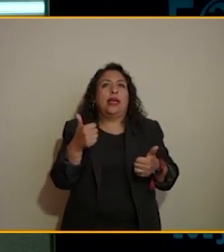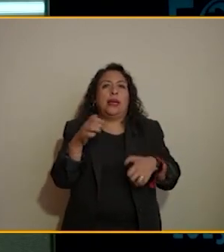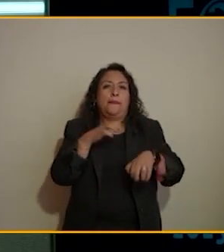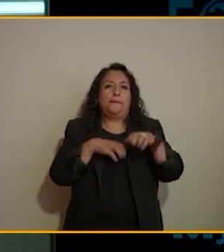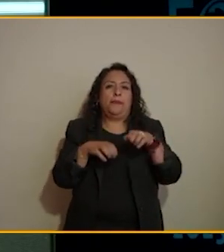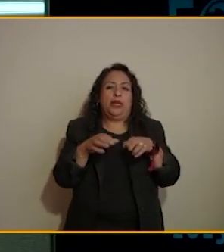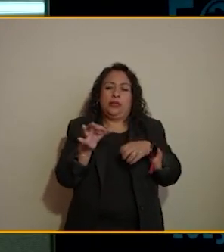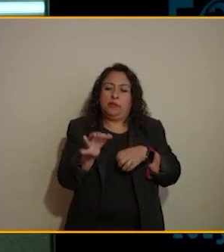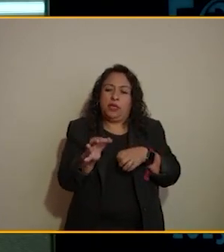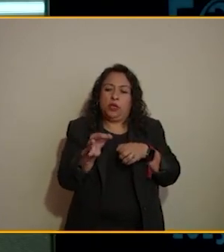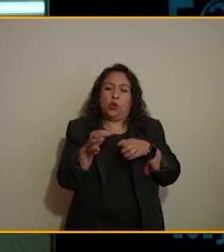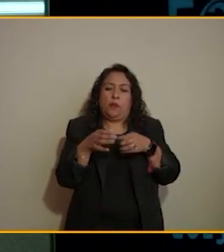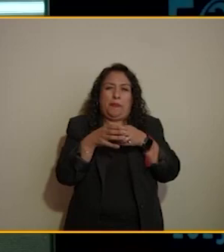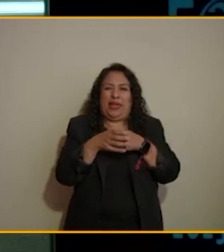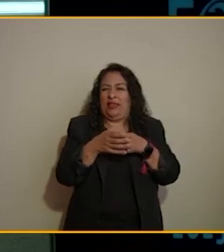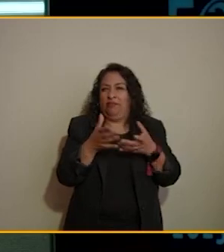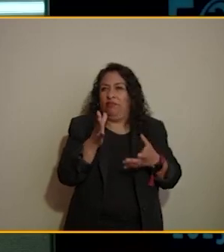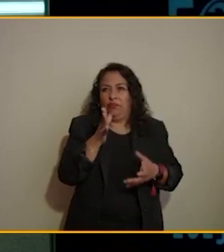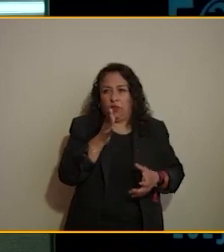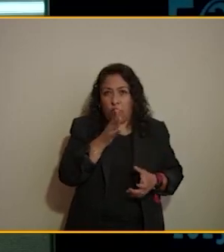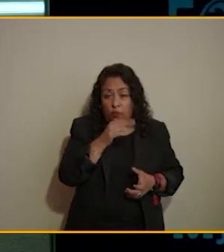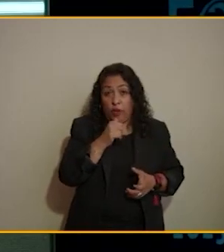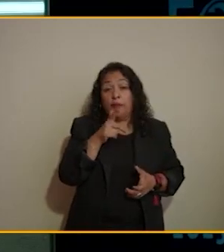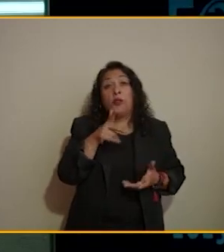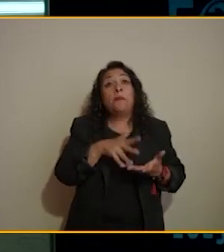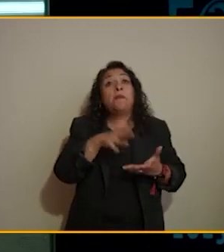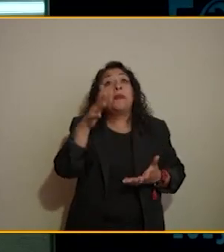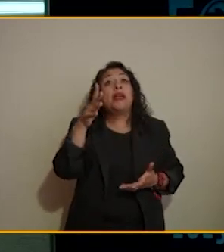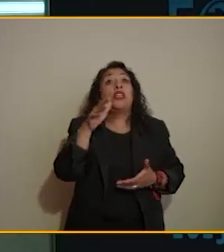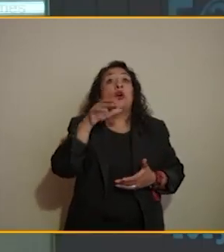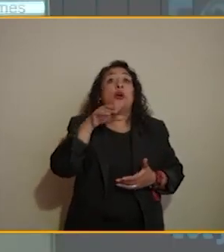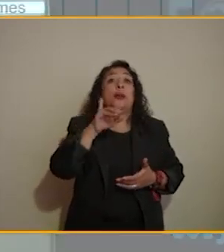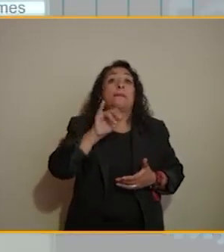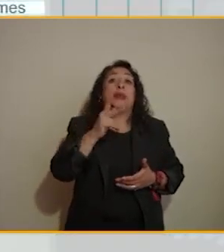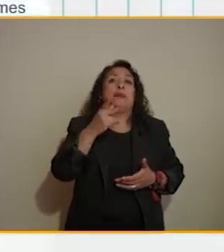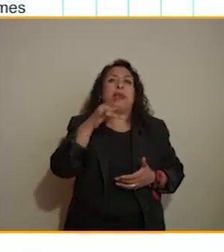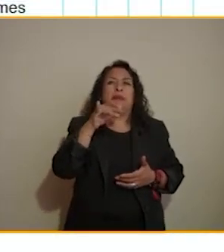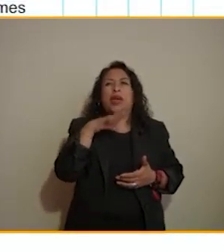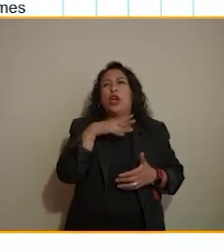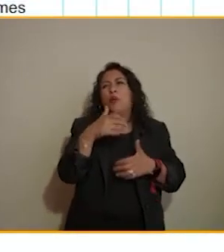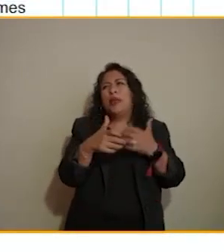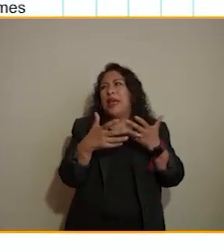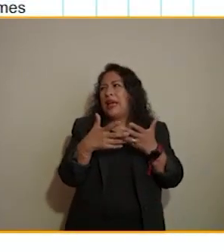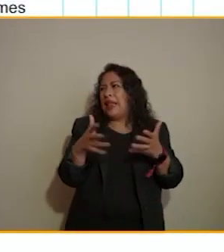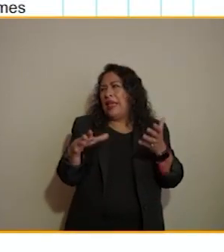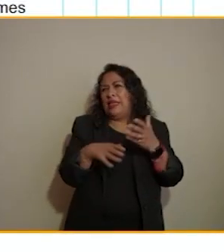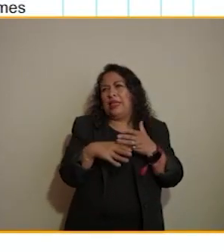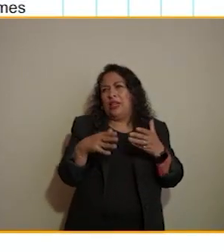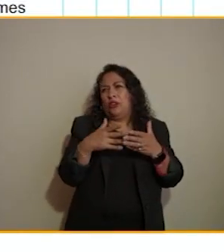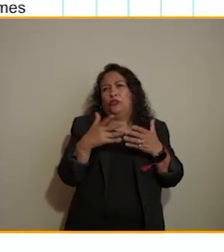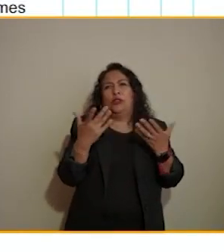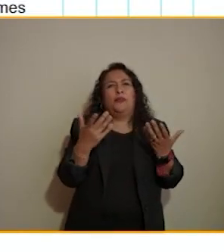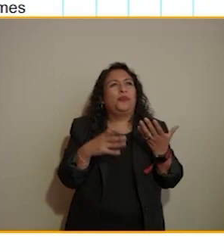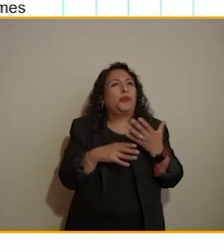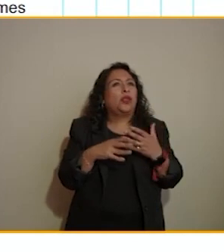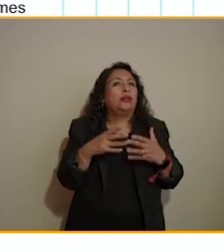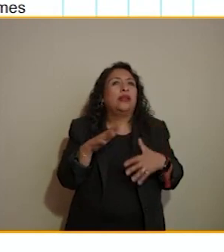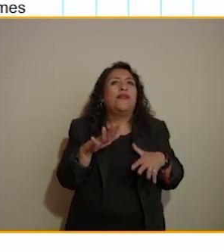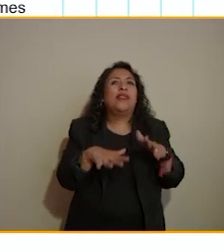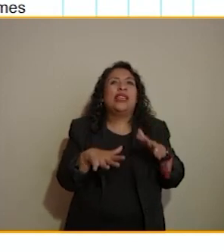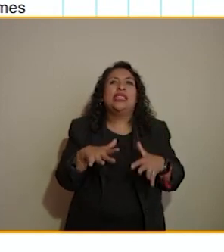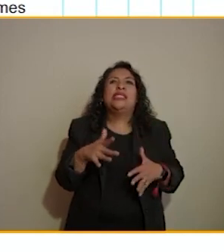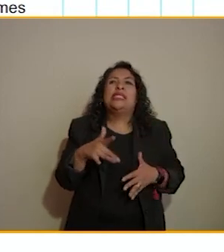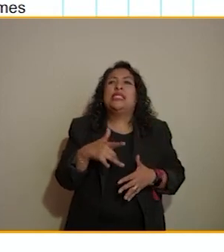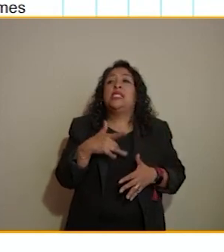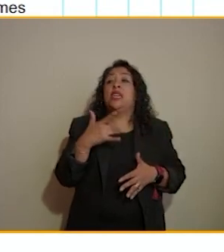pequeñas empresas. Y entonces la mayoría de las MIPYMES compiten en productos masivos, productos que de repente se